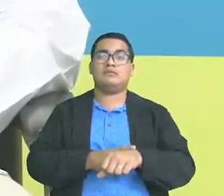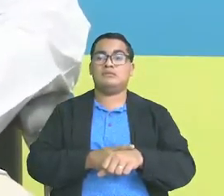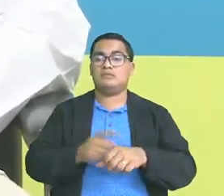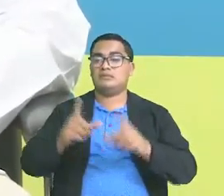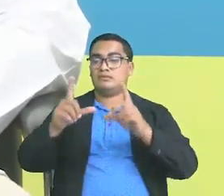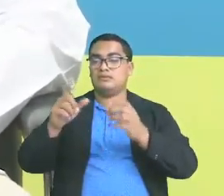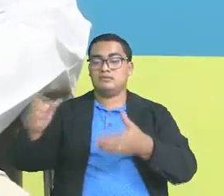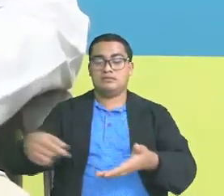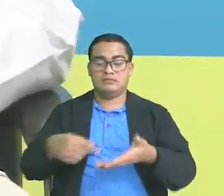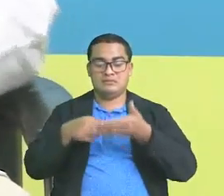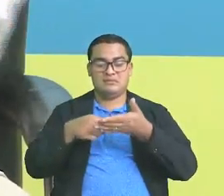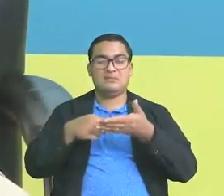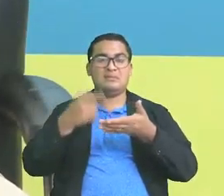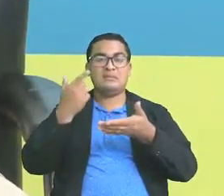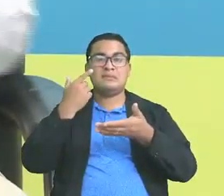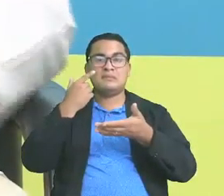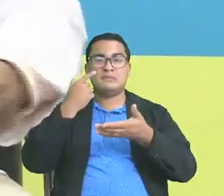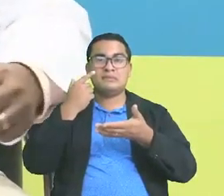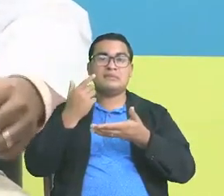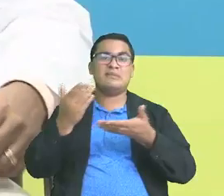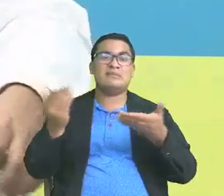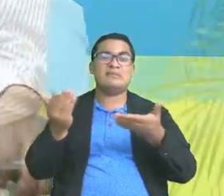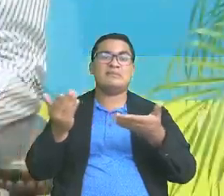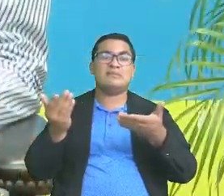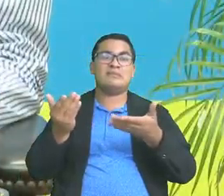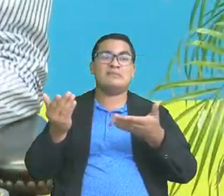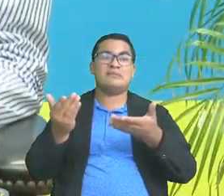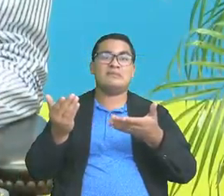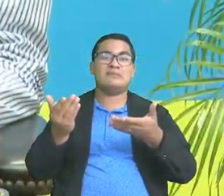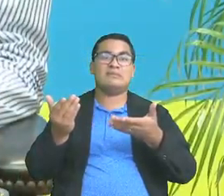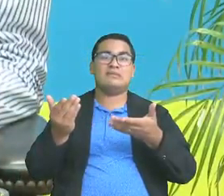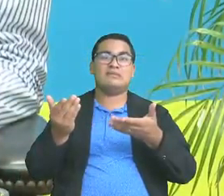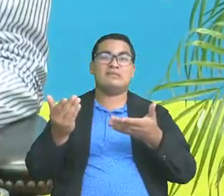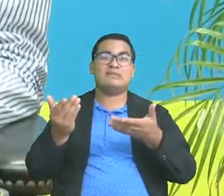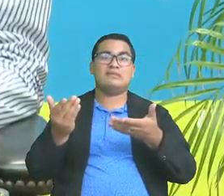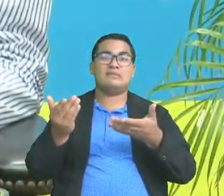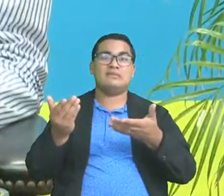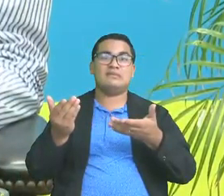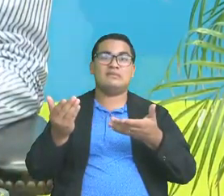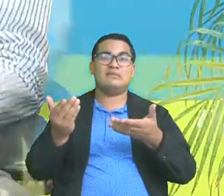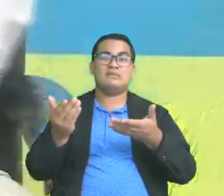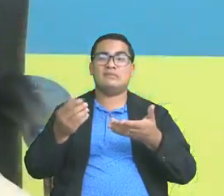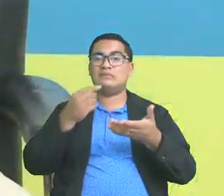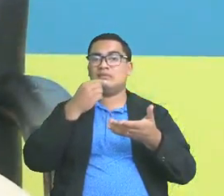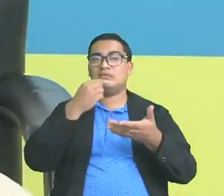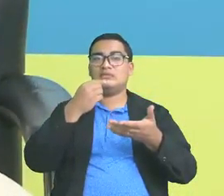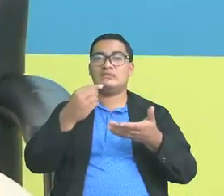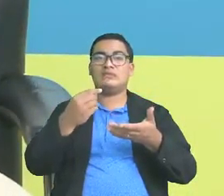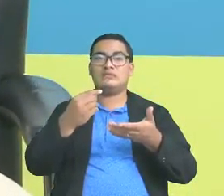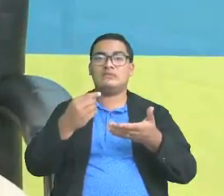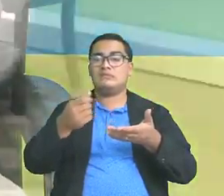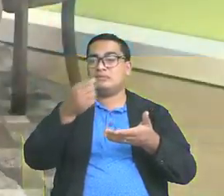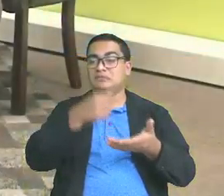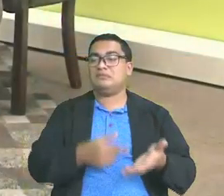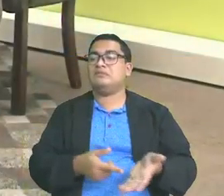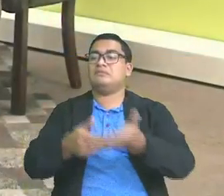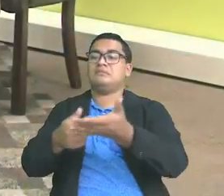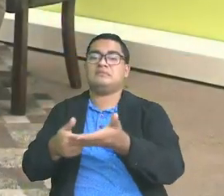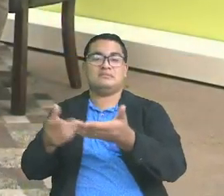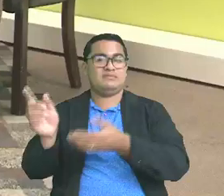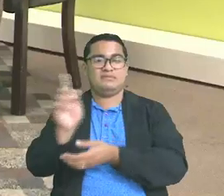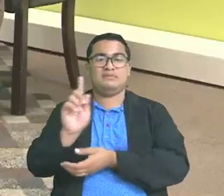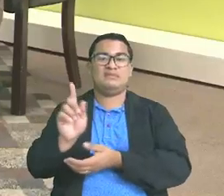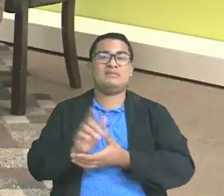imagen y me dice, mire, tengo esto. Cambia inmediatamente. Exactamente. Hay un meme que dice, mire, tómese esto. ¿Ya? Muchas